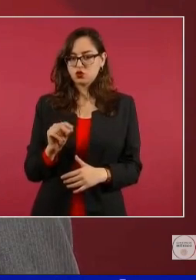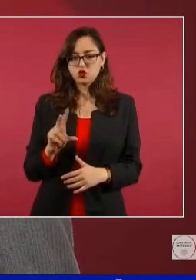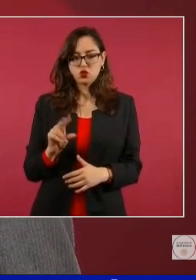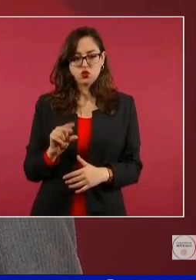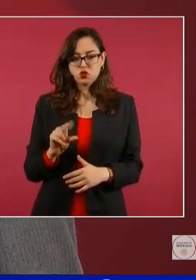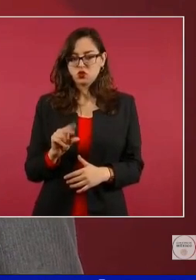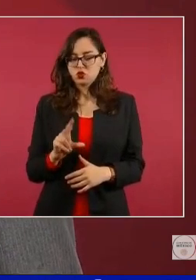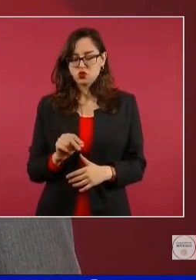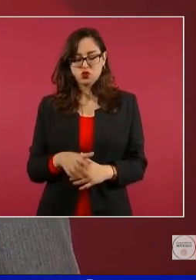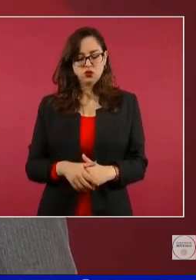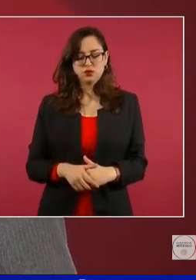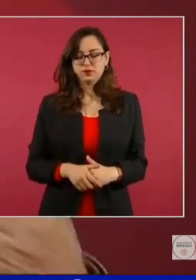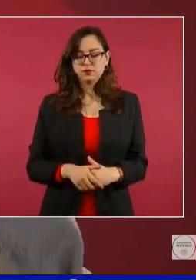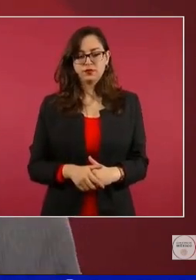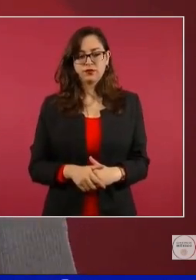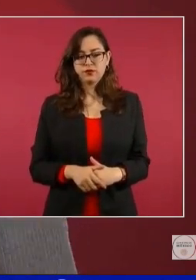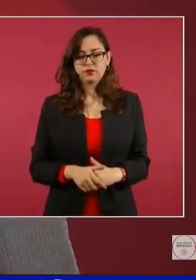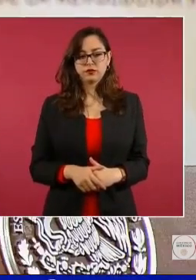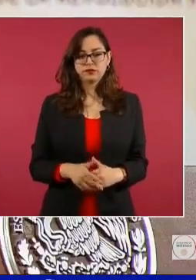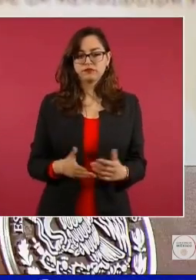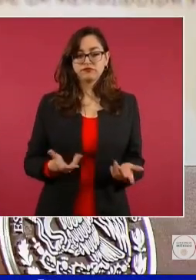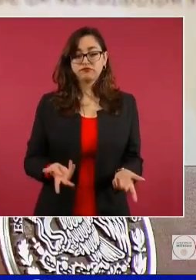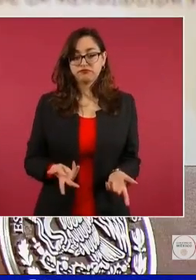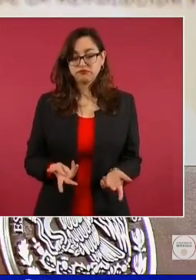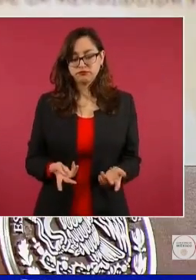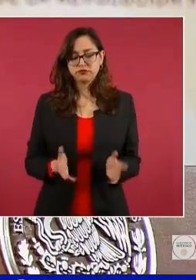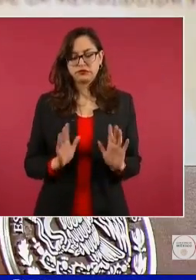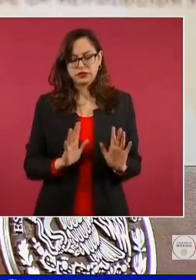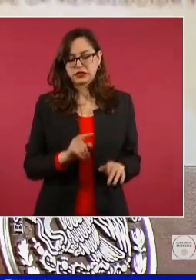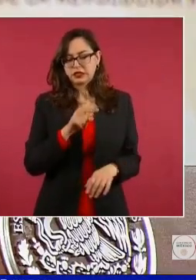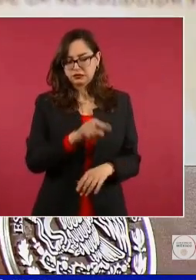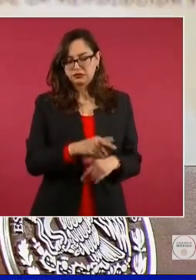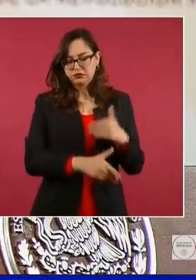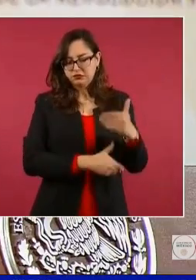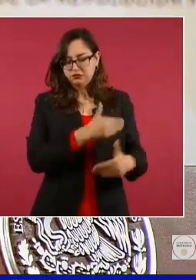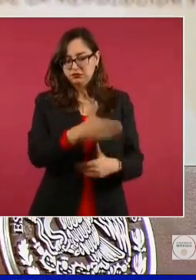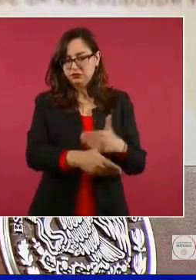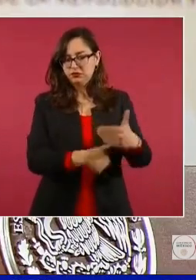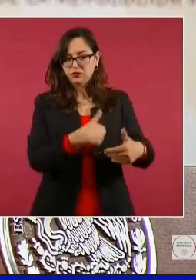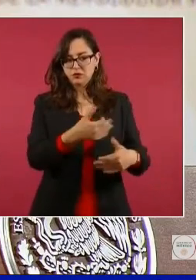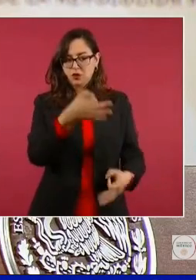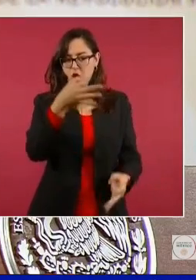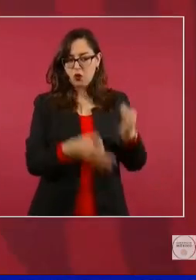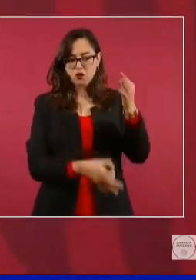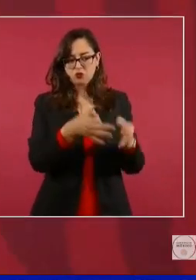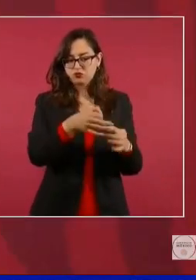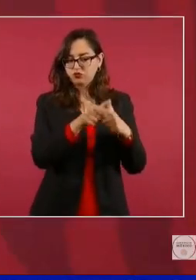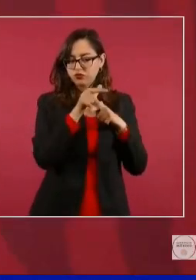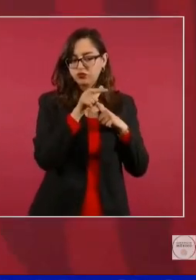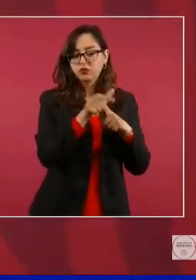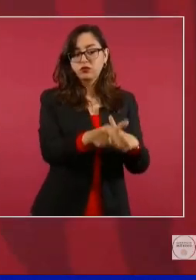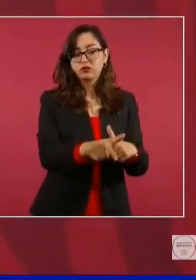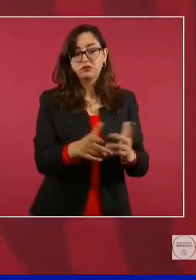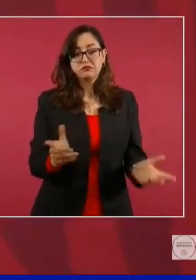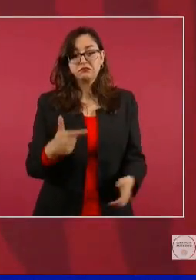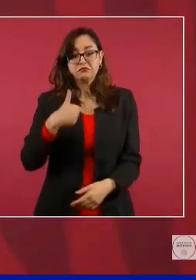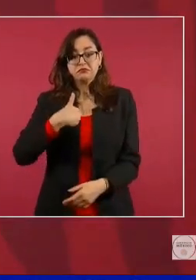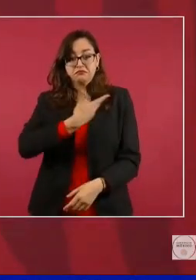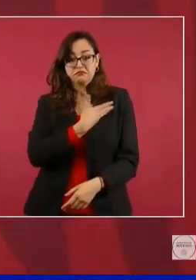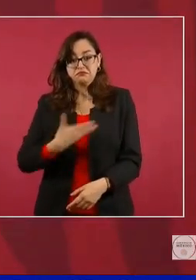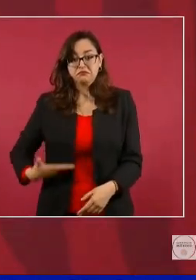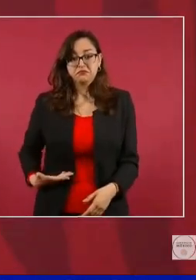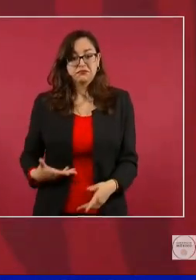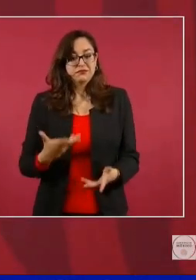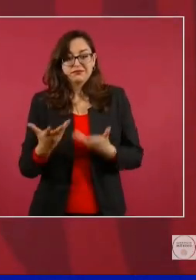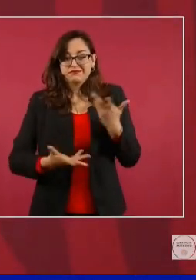Murillo Caram, y que no es un asunto del presidente, es que ese es el proceso que